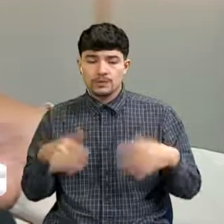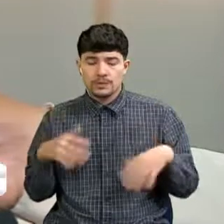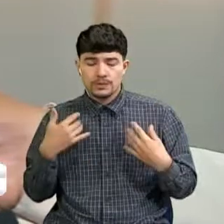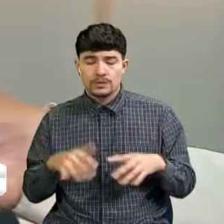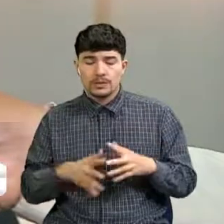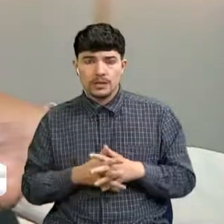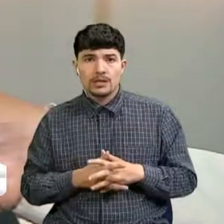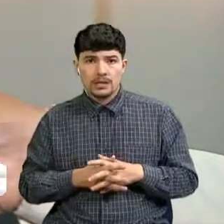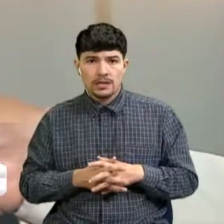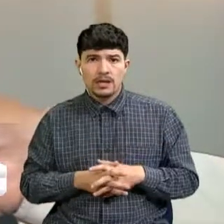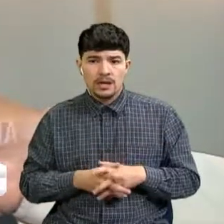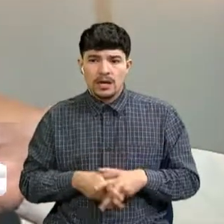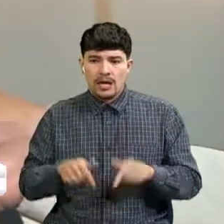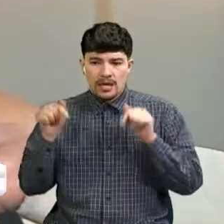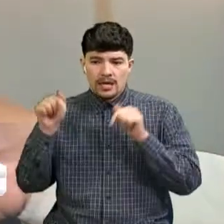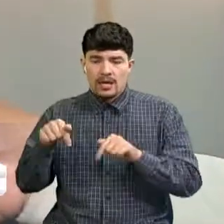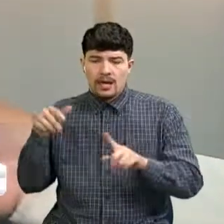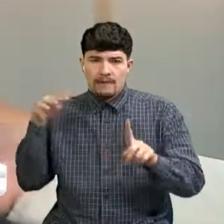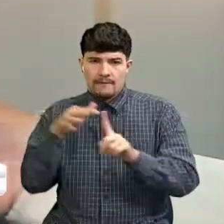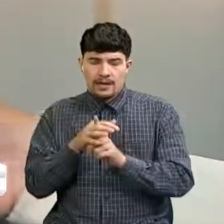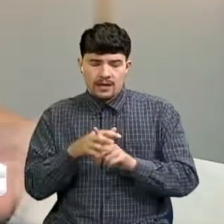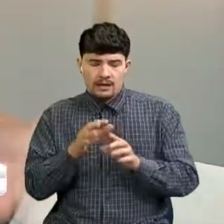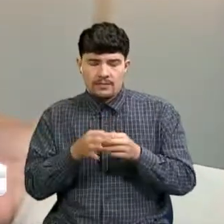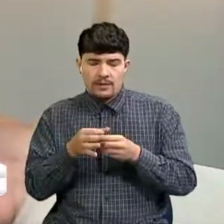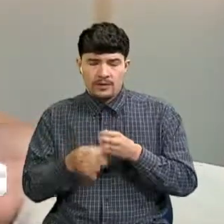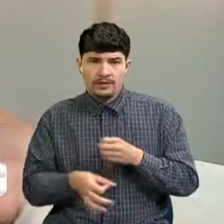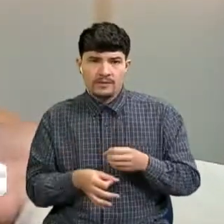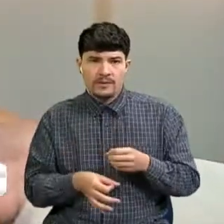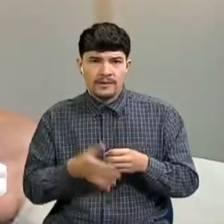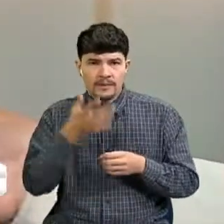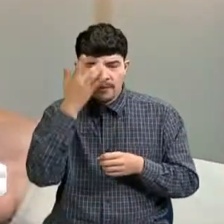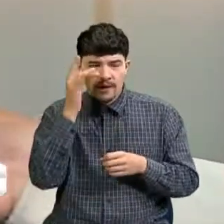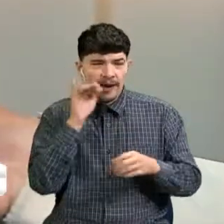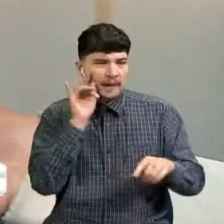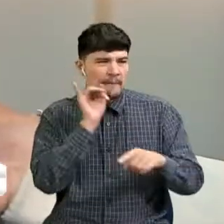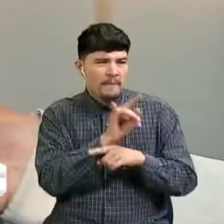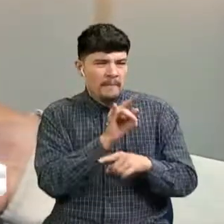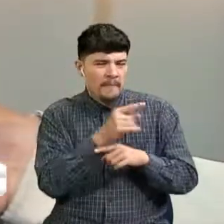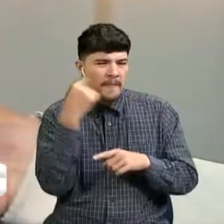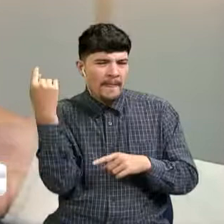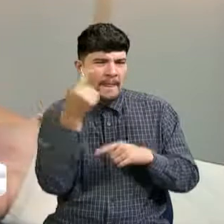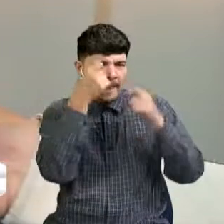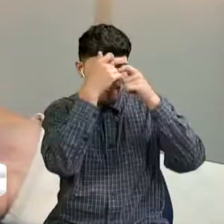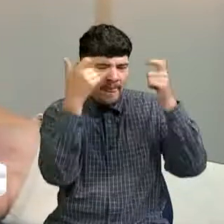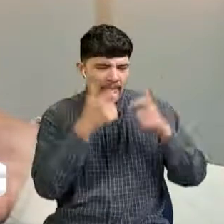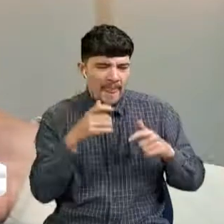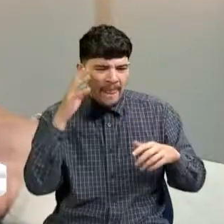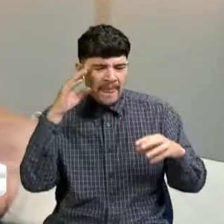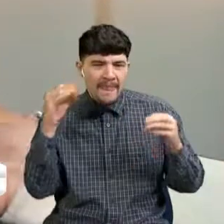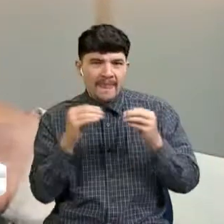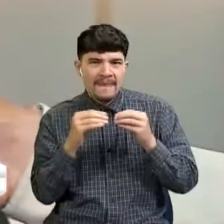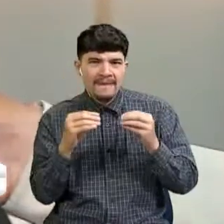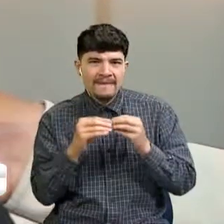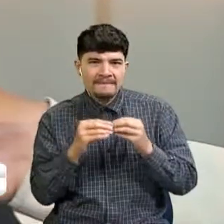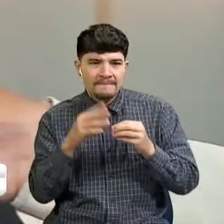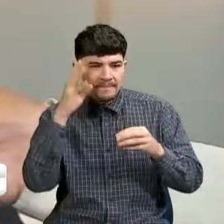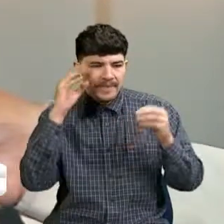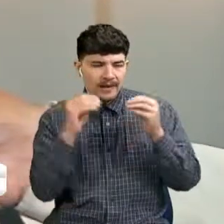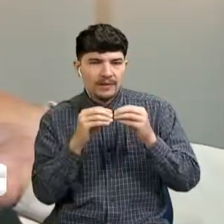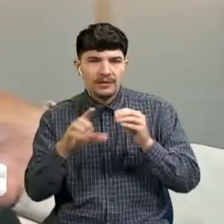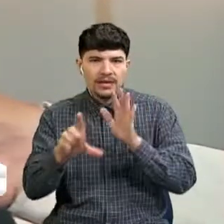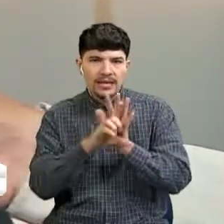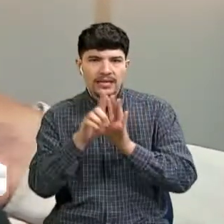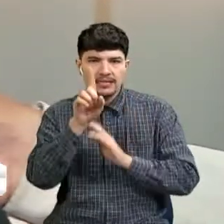pone en jaque al municipio ante la contraloría general de la república y de acuerdo a la a la ley